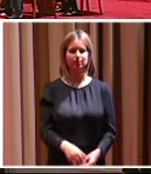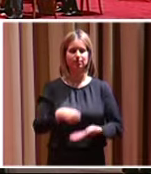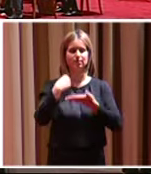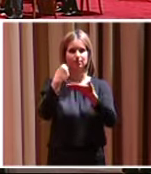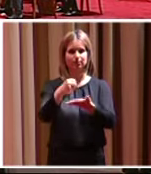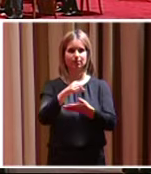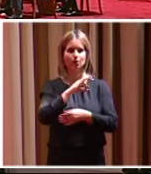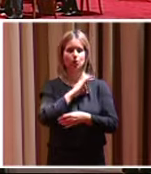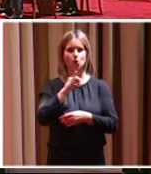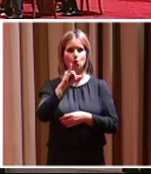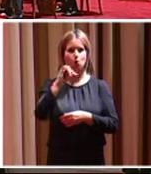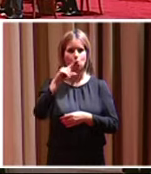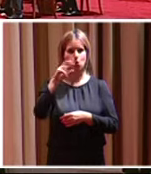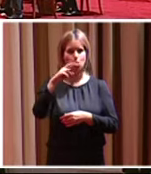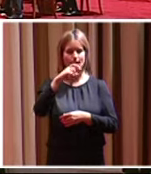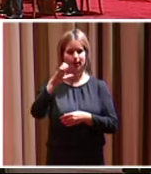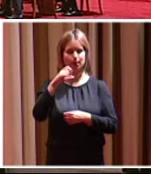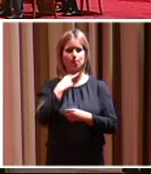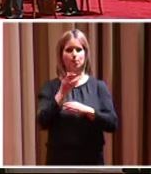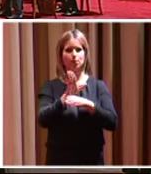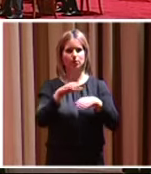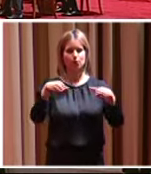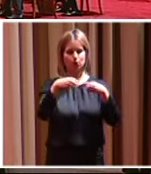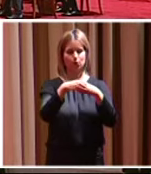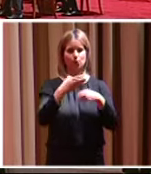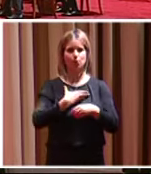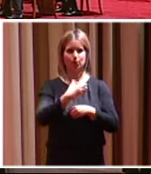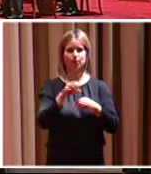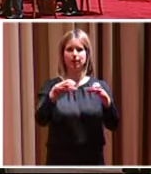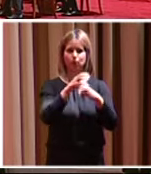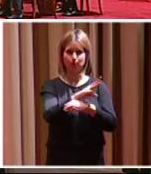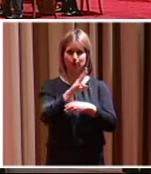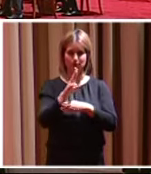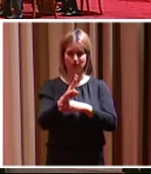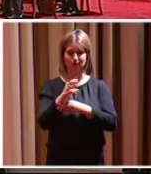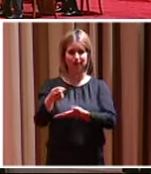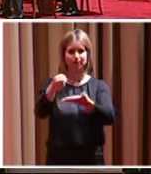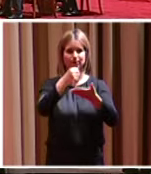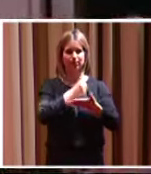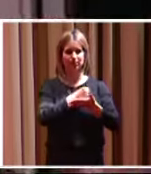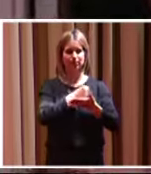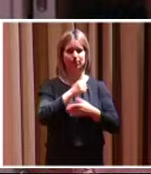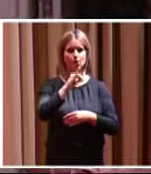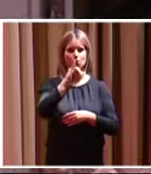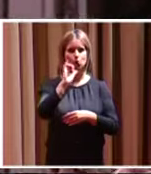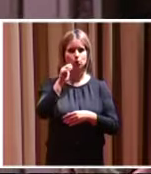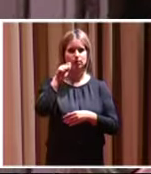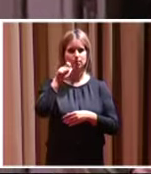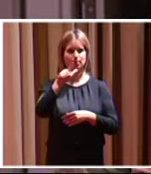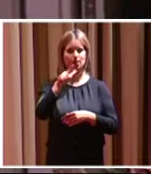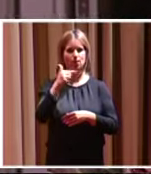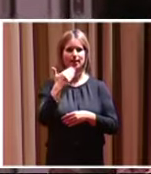Entrega don Jorge Saavedra, portavoz del Grupo Municipal del Partido Popular. Recoge don José Manuel